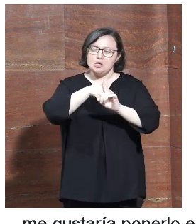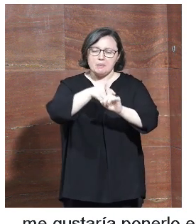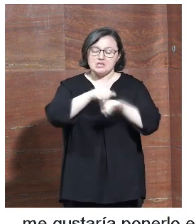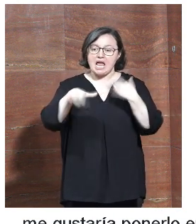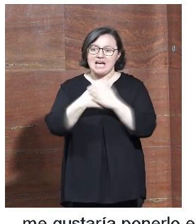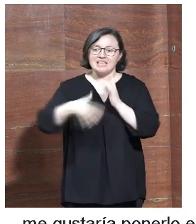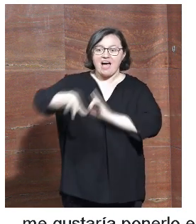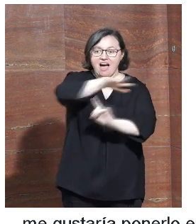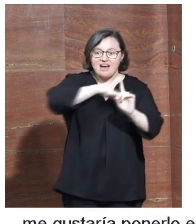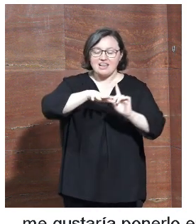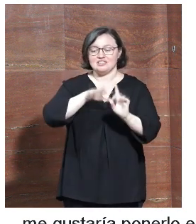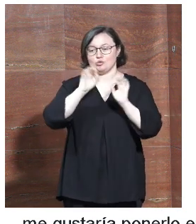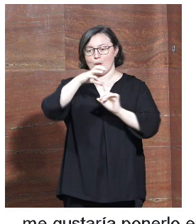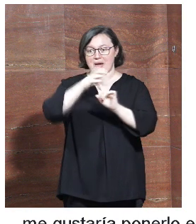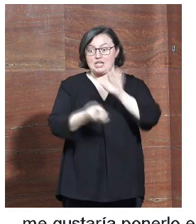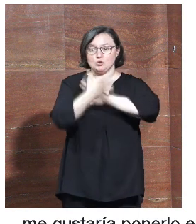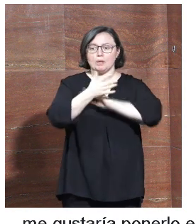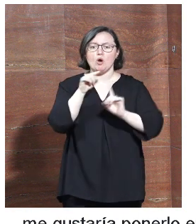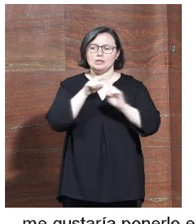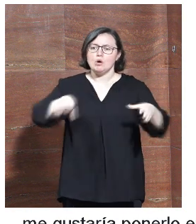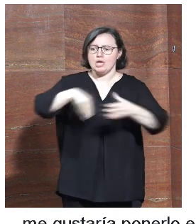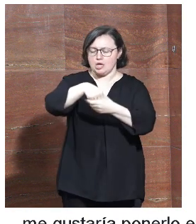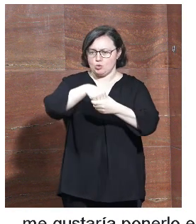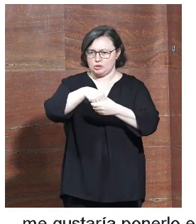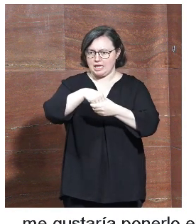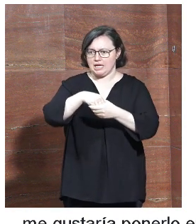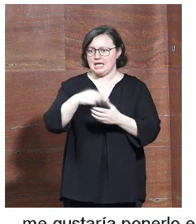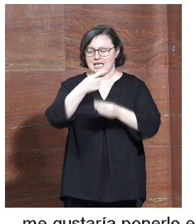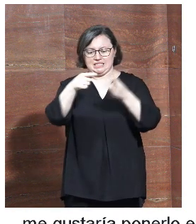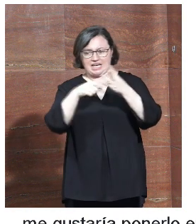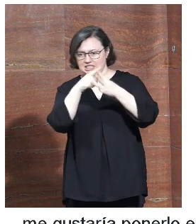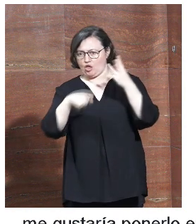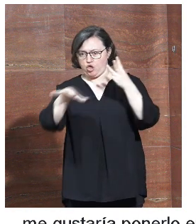áreas de juego inclusivas, ¿no?, Marie Pierre, Ana Mourelo y Noemi